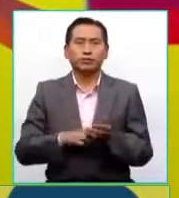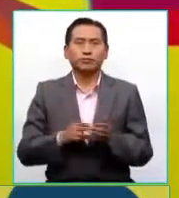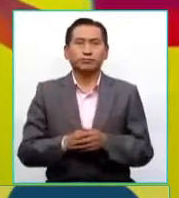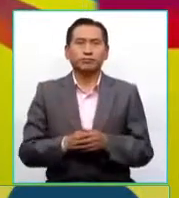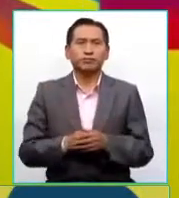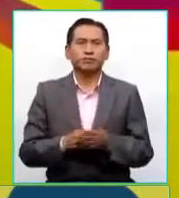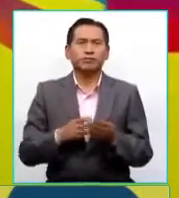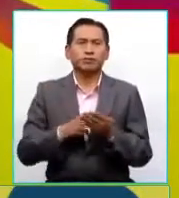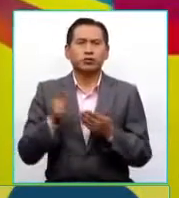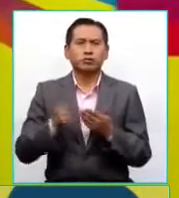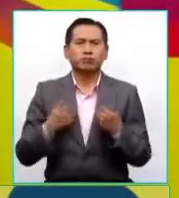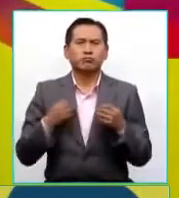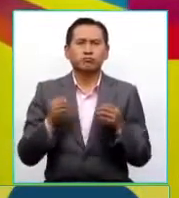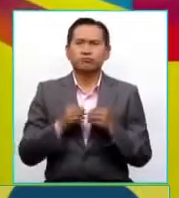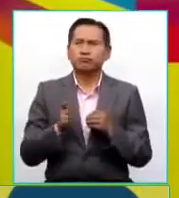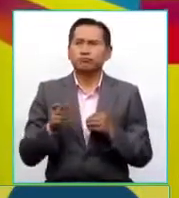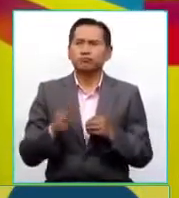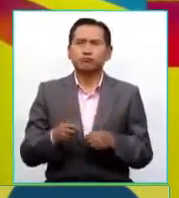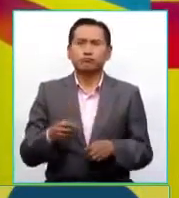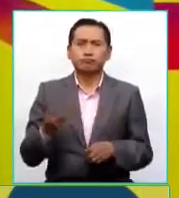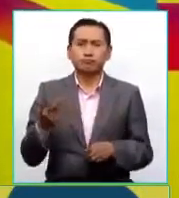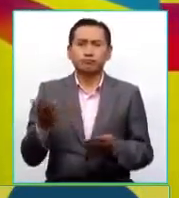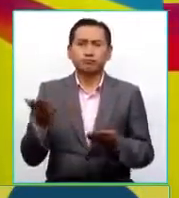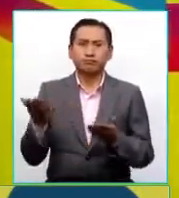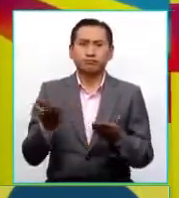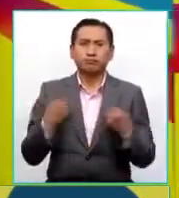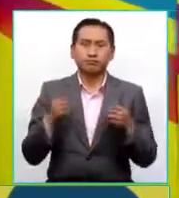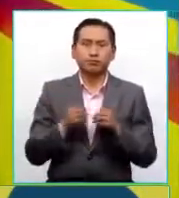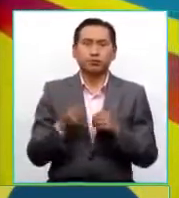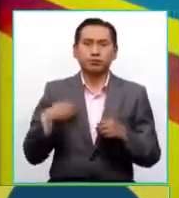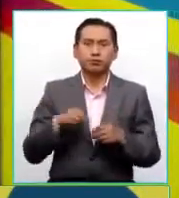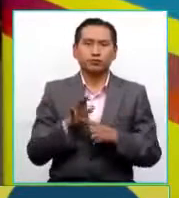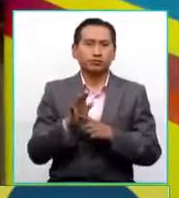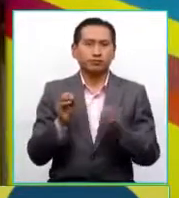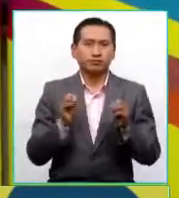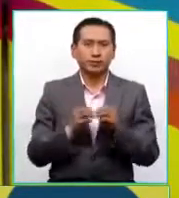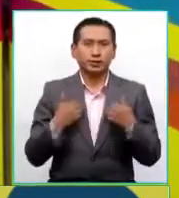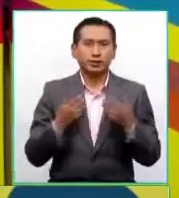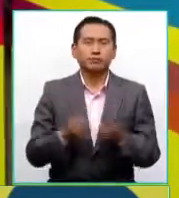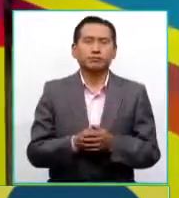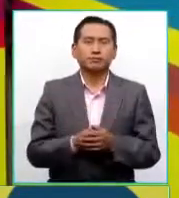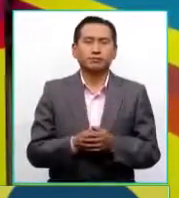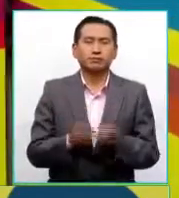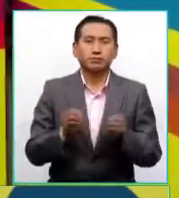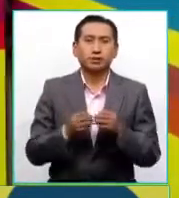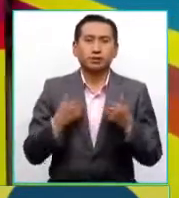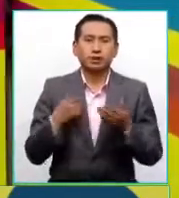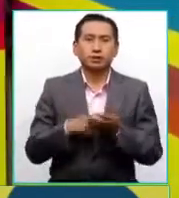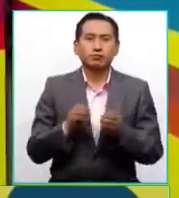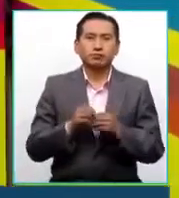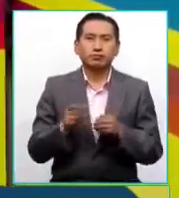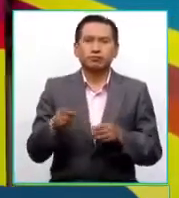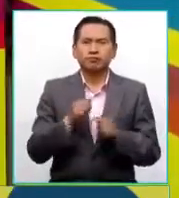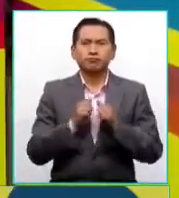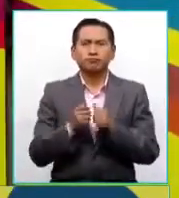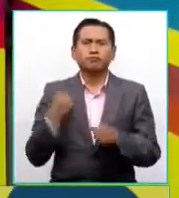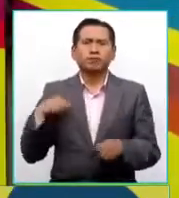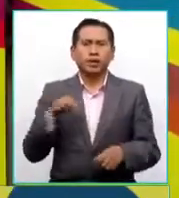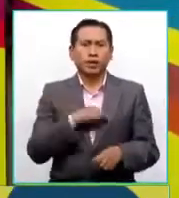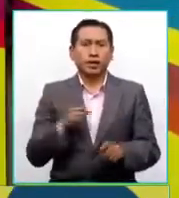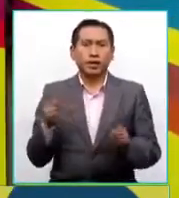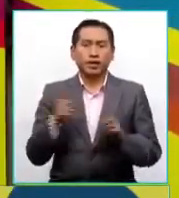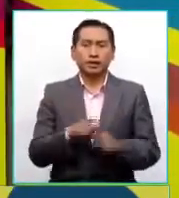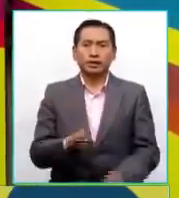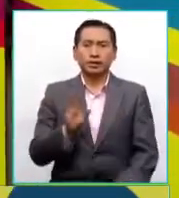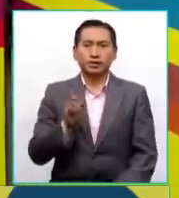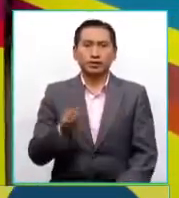un programa donde tendremos a tres invitados, estaremos corriendo como a veces nos pasa, pero con la satisfacción de que usted nos pueda acompañar hasta las 5:30